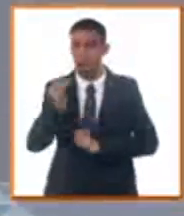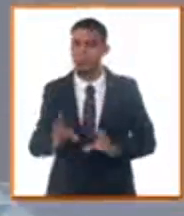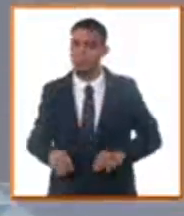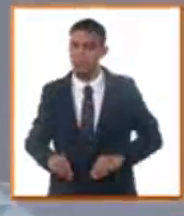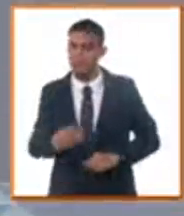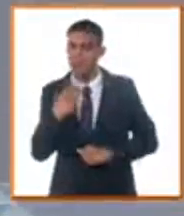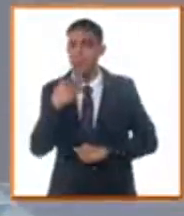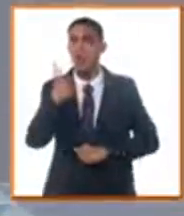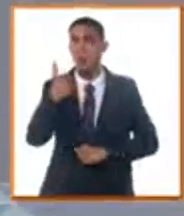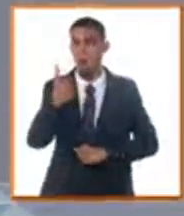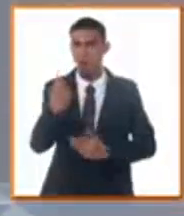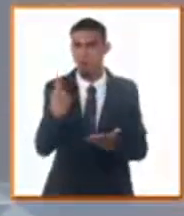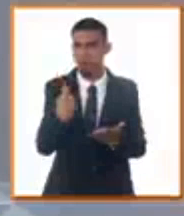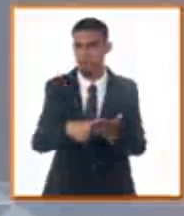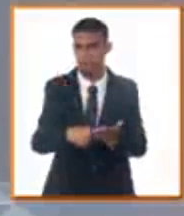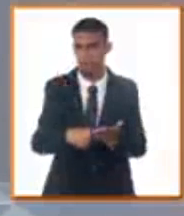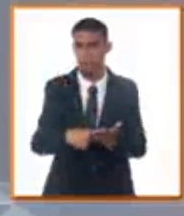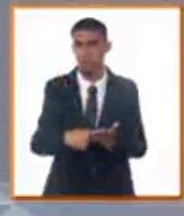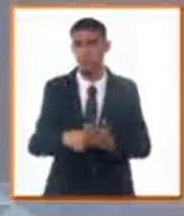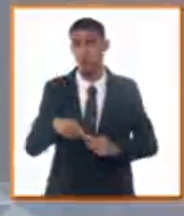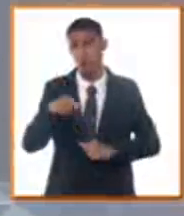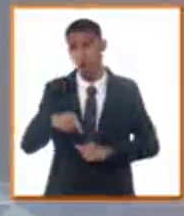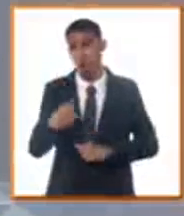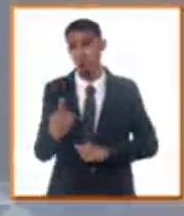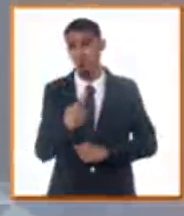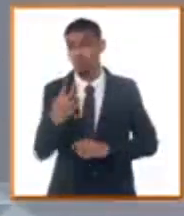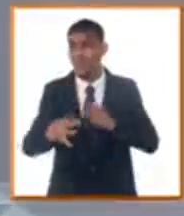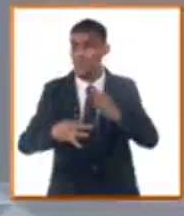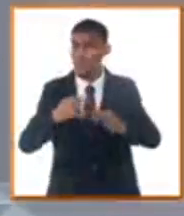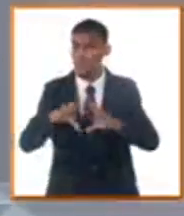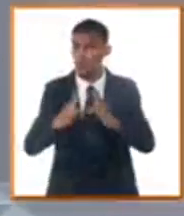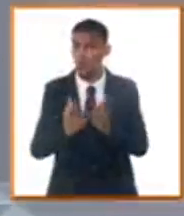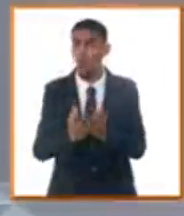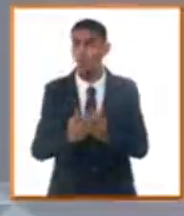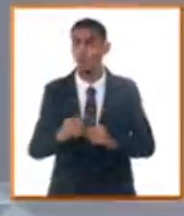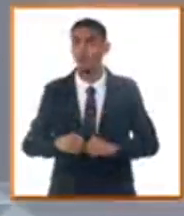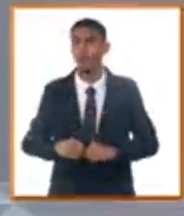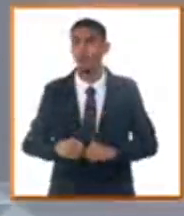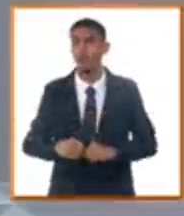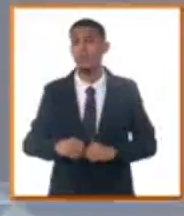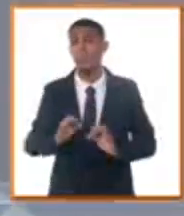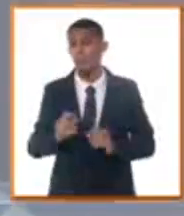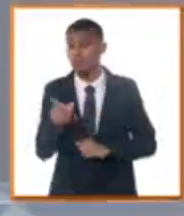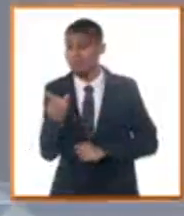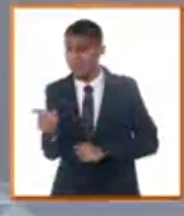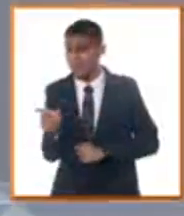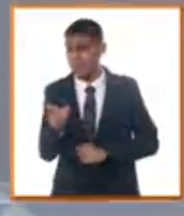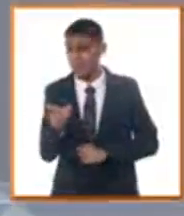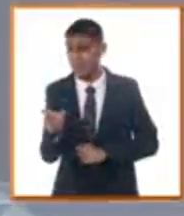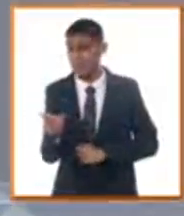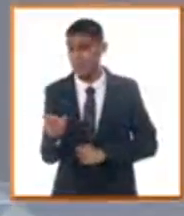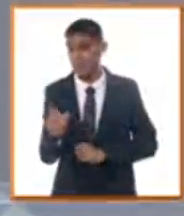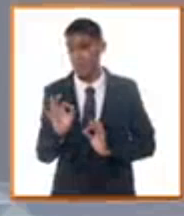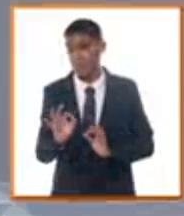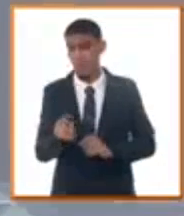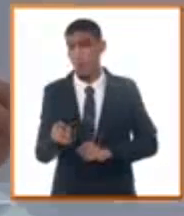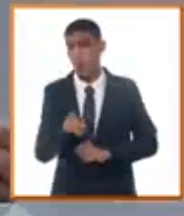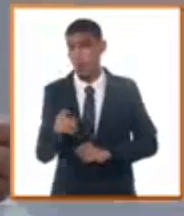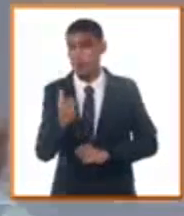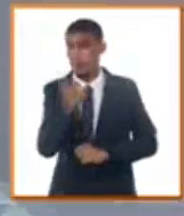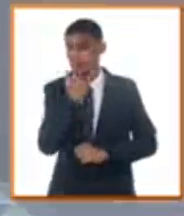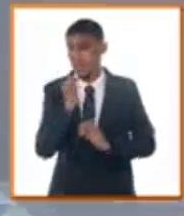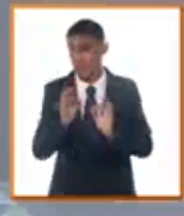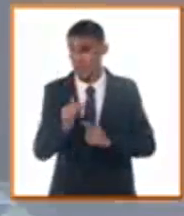modalidad de pago. Y hoy hablábamos del tema de los cajeros automáticos, las dificultades que tenemos con